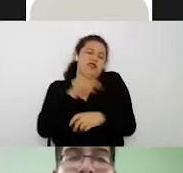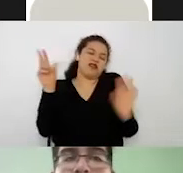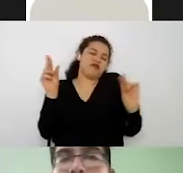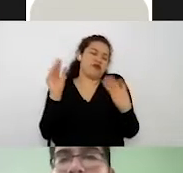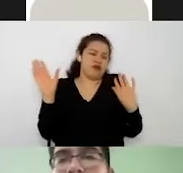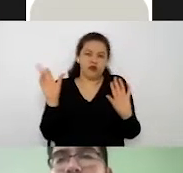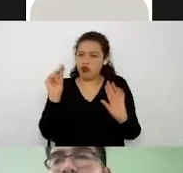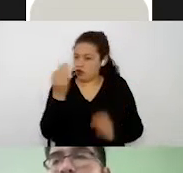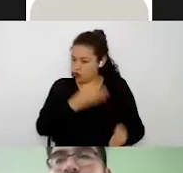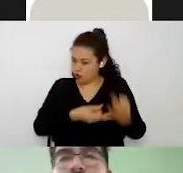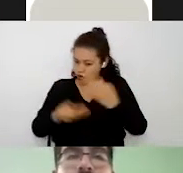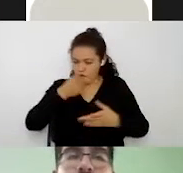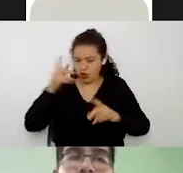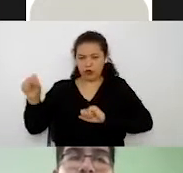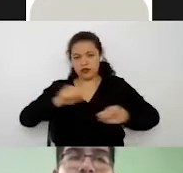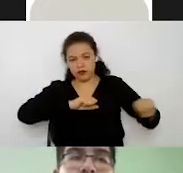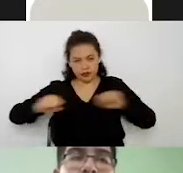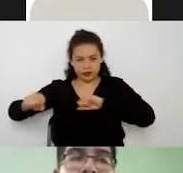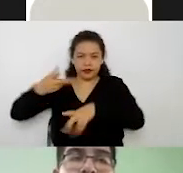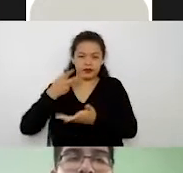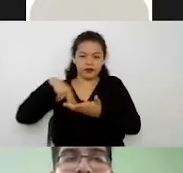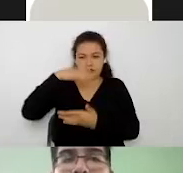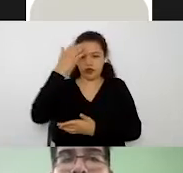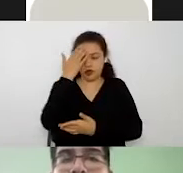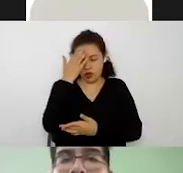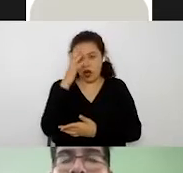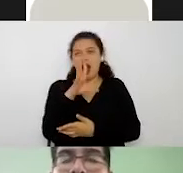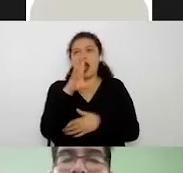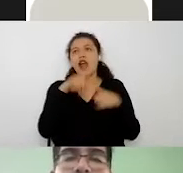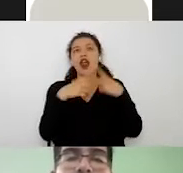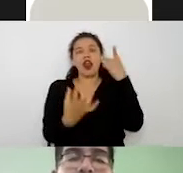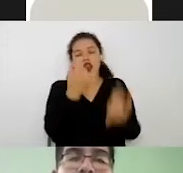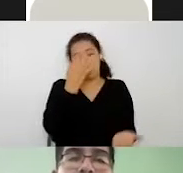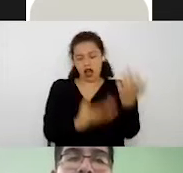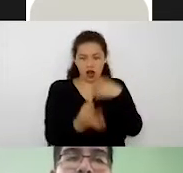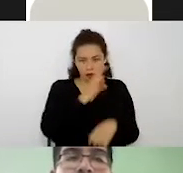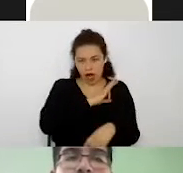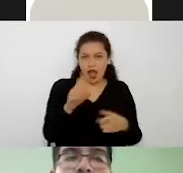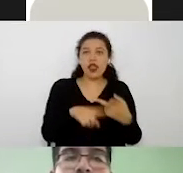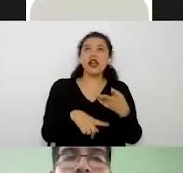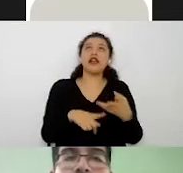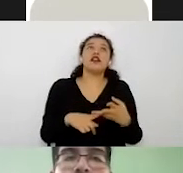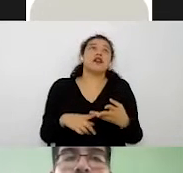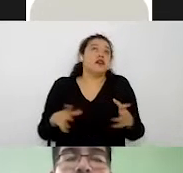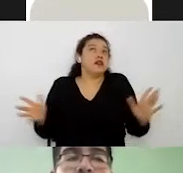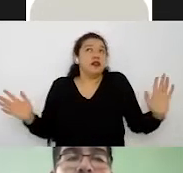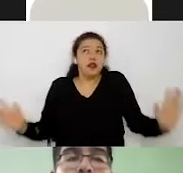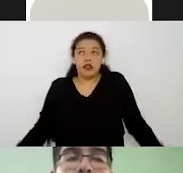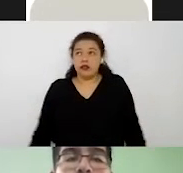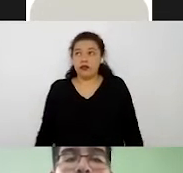a estar presentes en un sismo, a que haya un conato de incendios, a que haya, eh, no